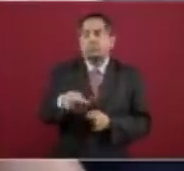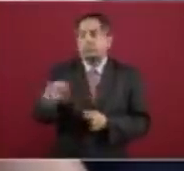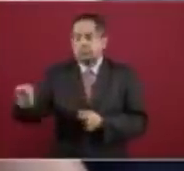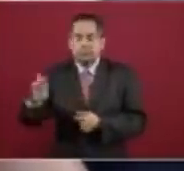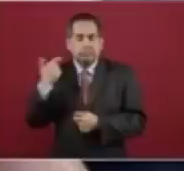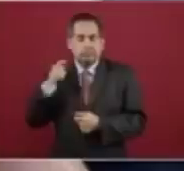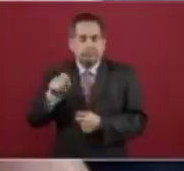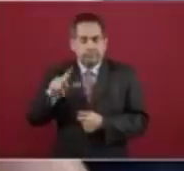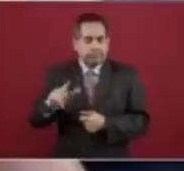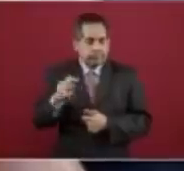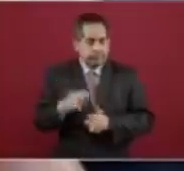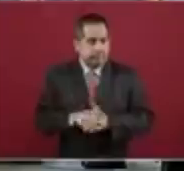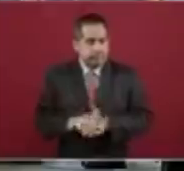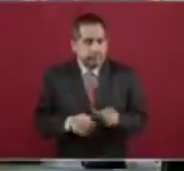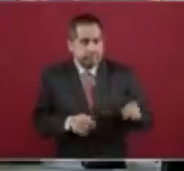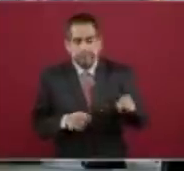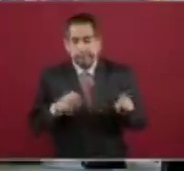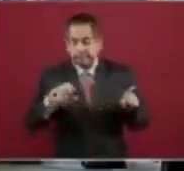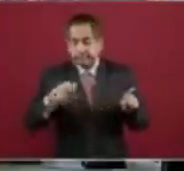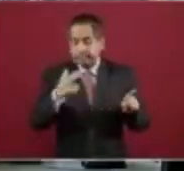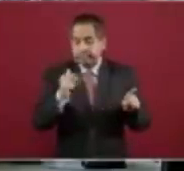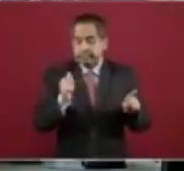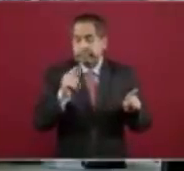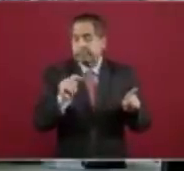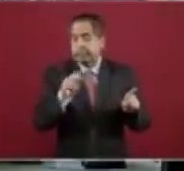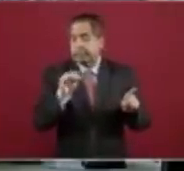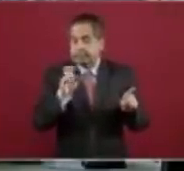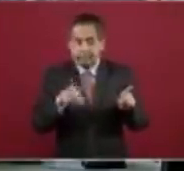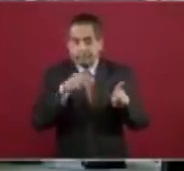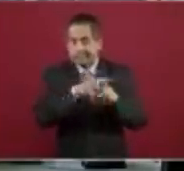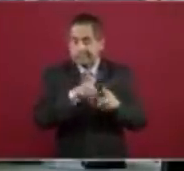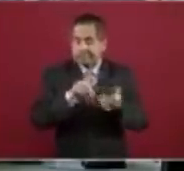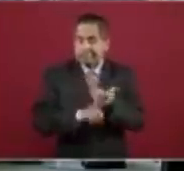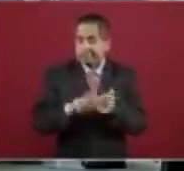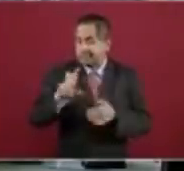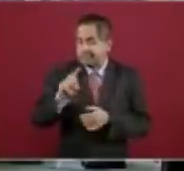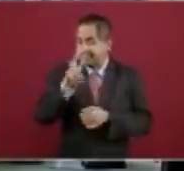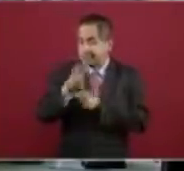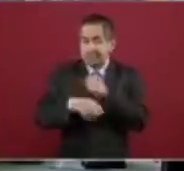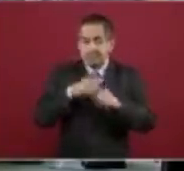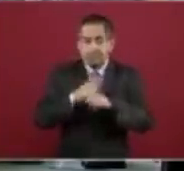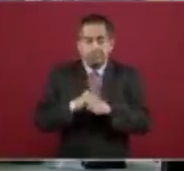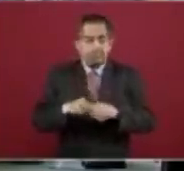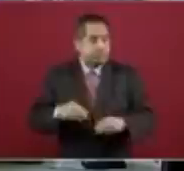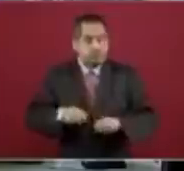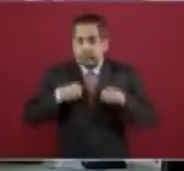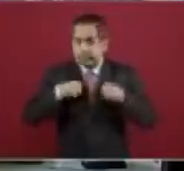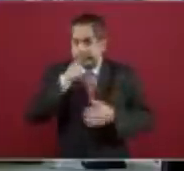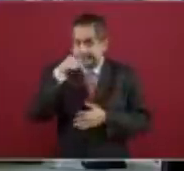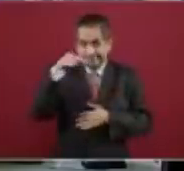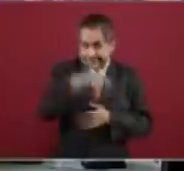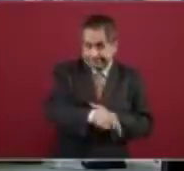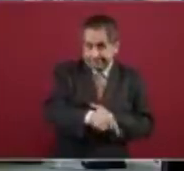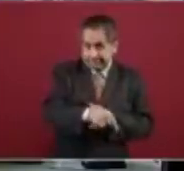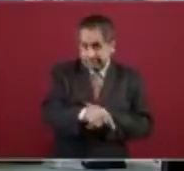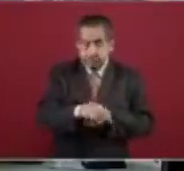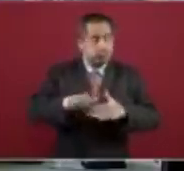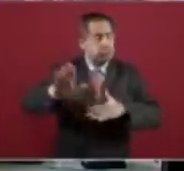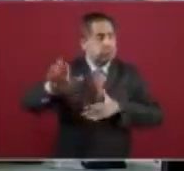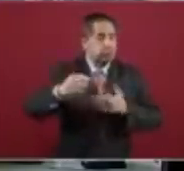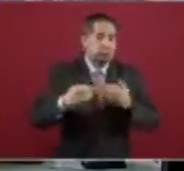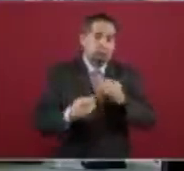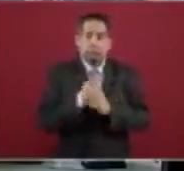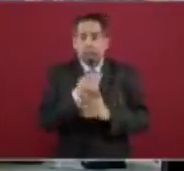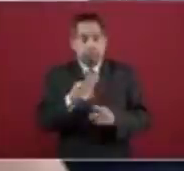En 2018, Chatman regresa con la candidatura después de 34 años de no vivir en la ciudad. Toma protesta el 31